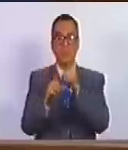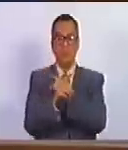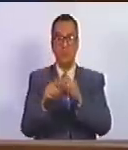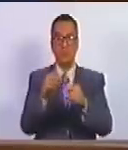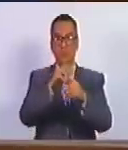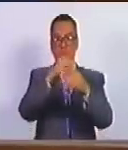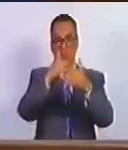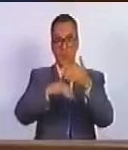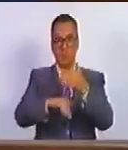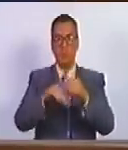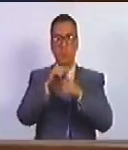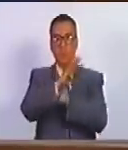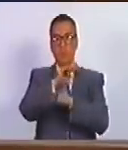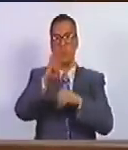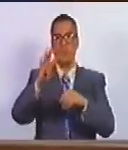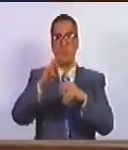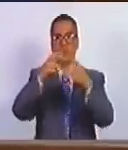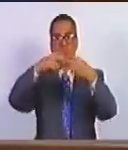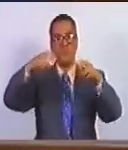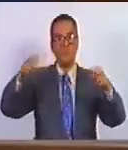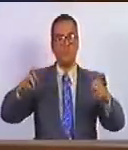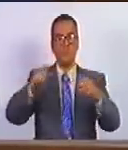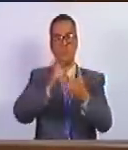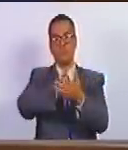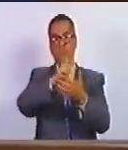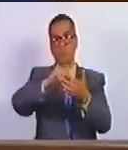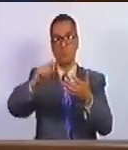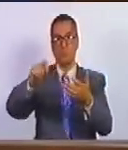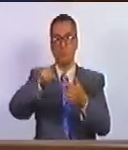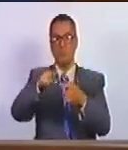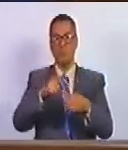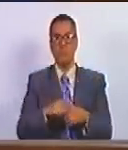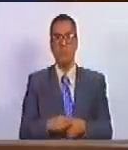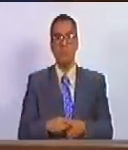epígrafe del artículo 44, el cual queda redactado en los